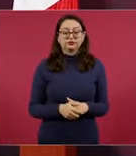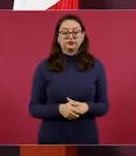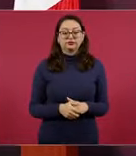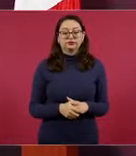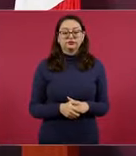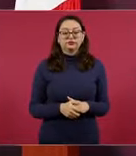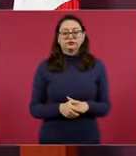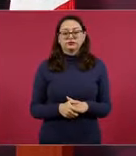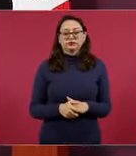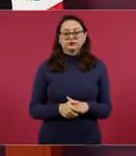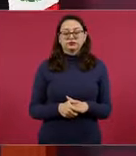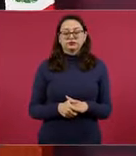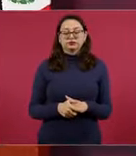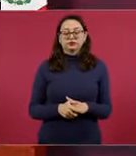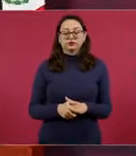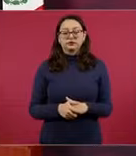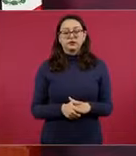llevan a cabo